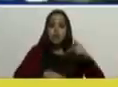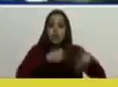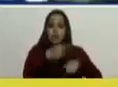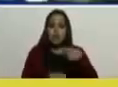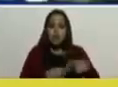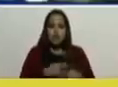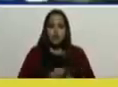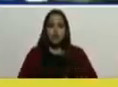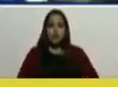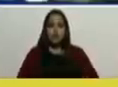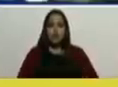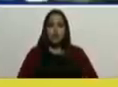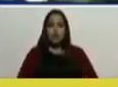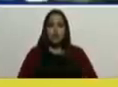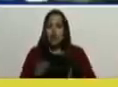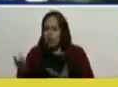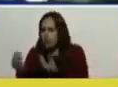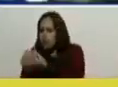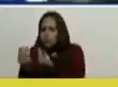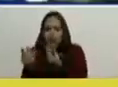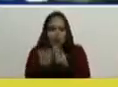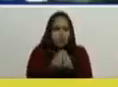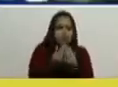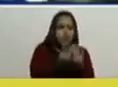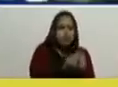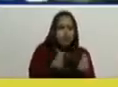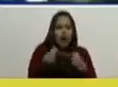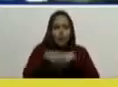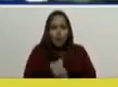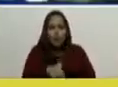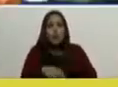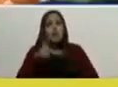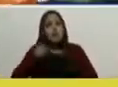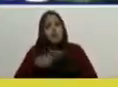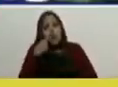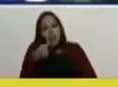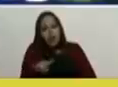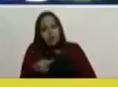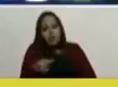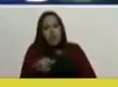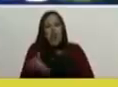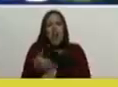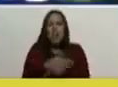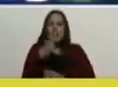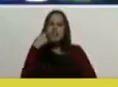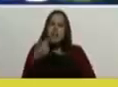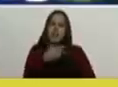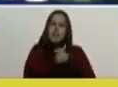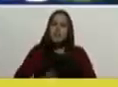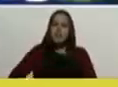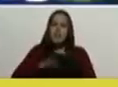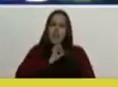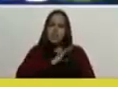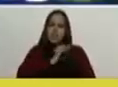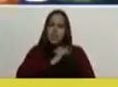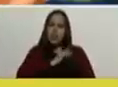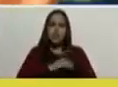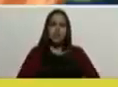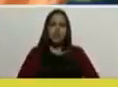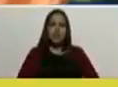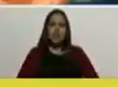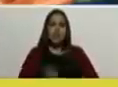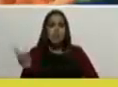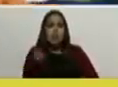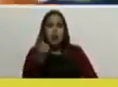procesos de juntarnos. Yo diría inclusive, por algo que dijo el presidente Boric, para ellos sería